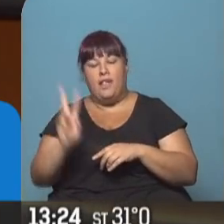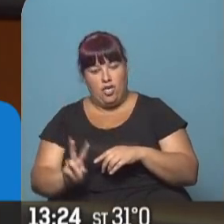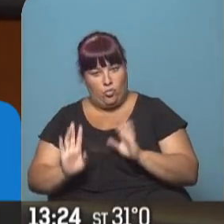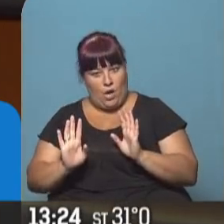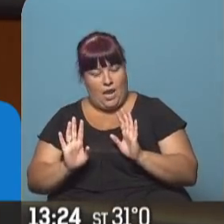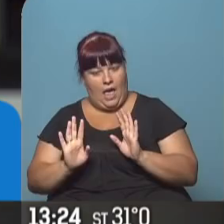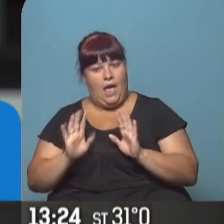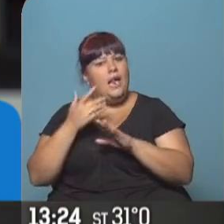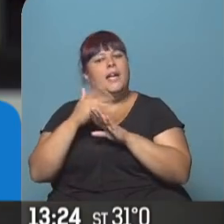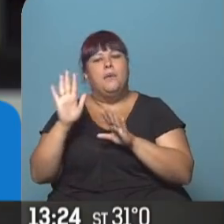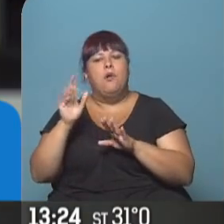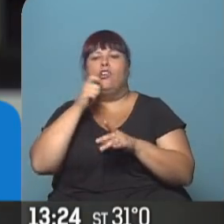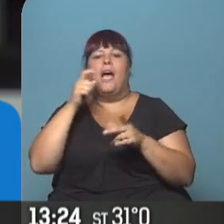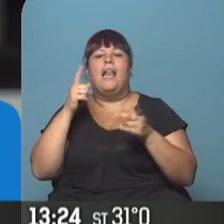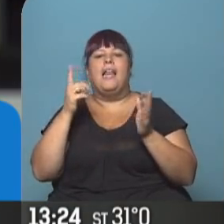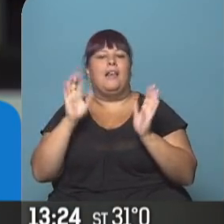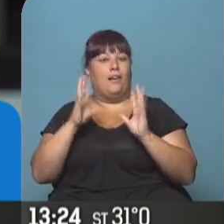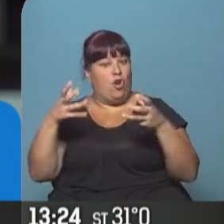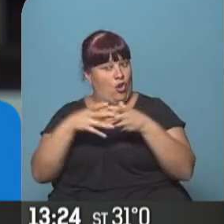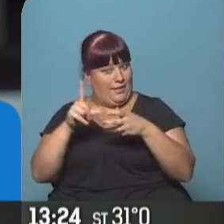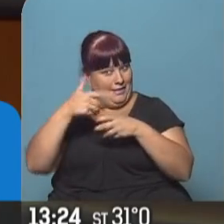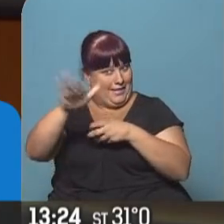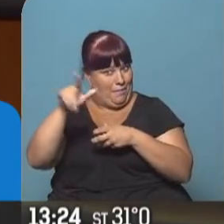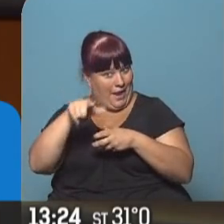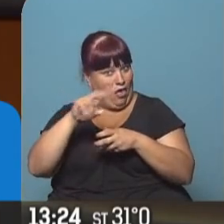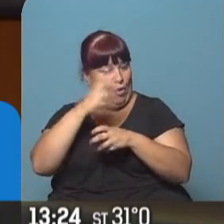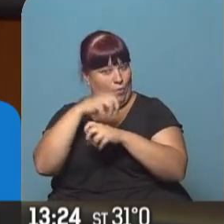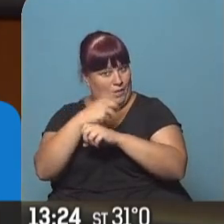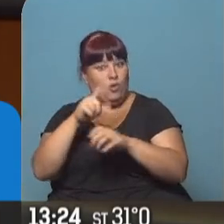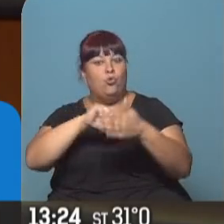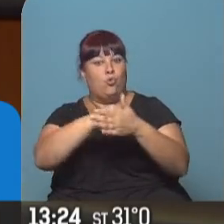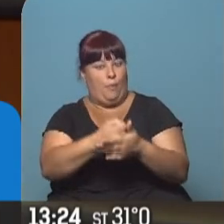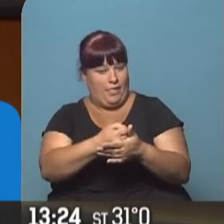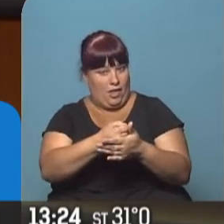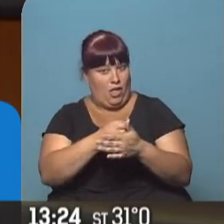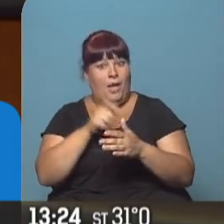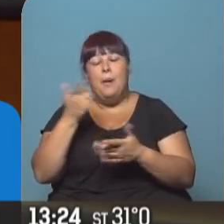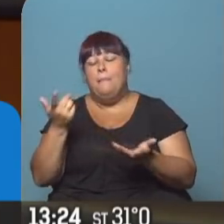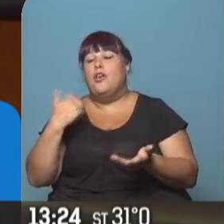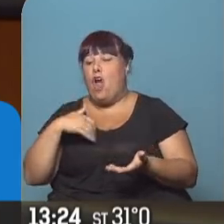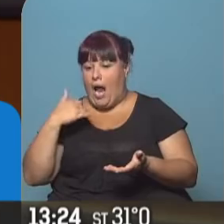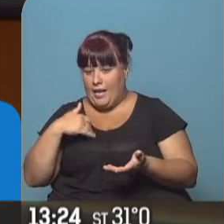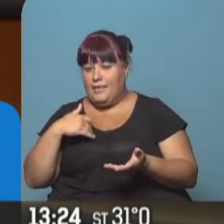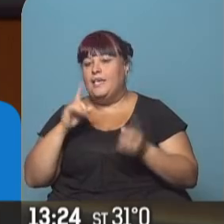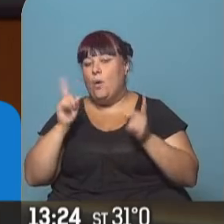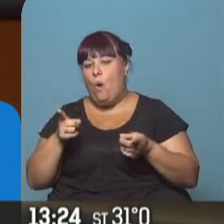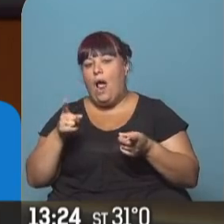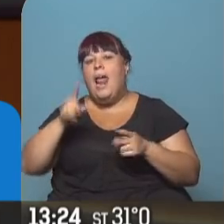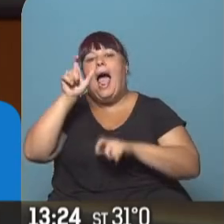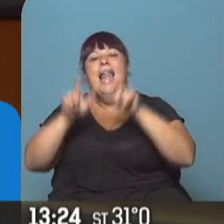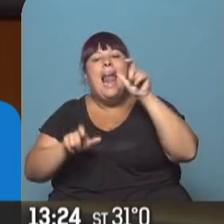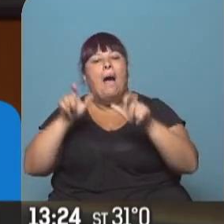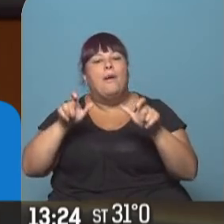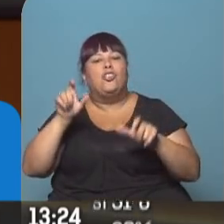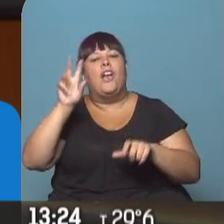venezolanos, independientemente del estatus. No estén en el bloque. Exactamente. Claro. Ellos están suspendidos. Pero la Argentina toma a los ciudadanos